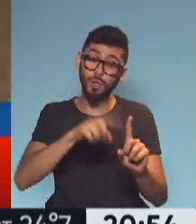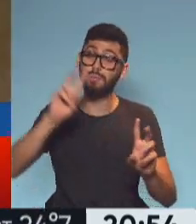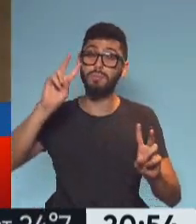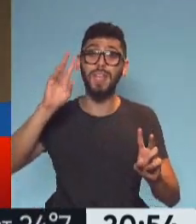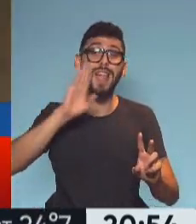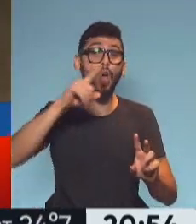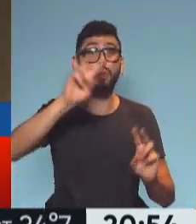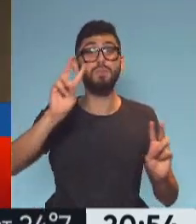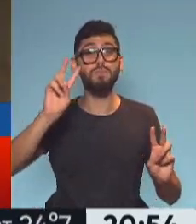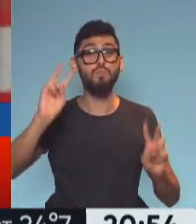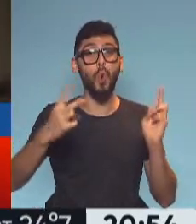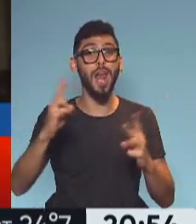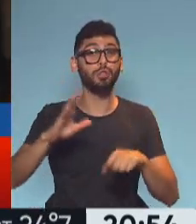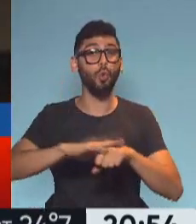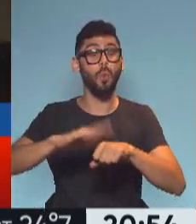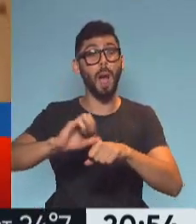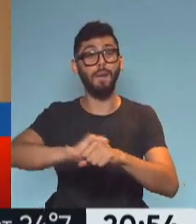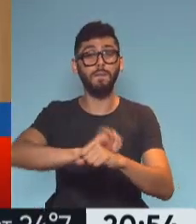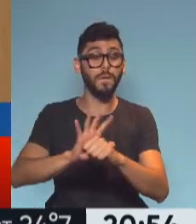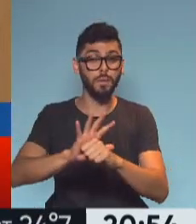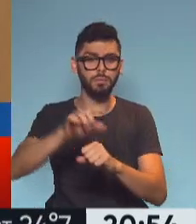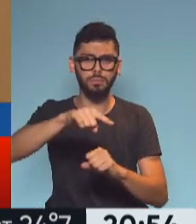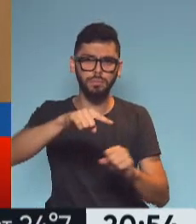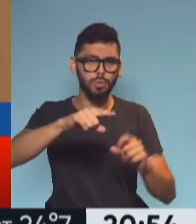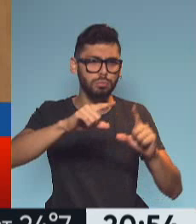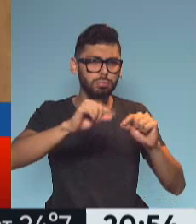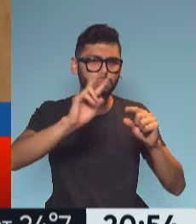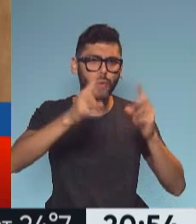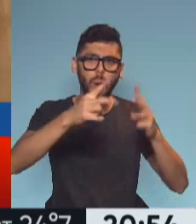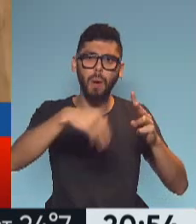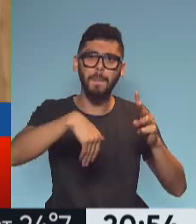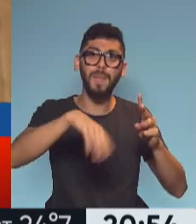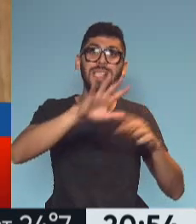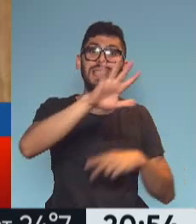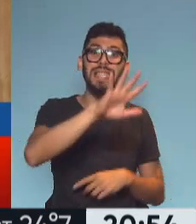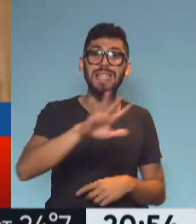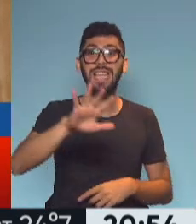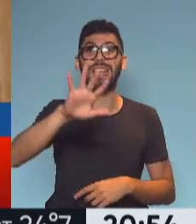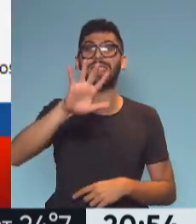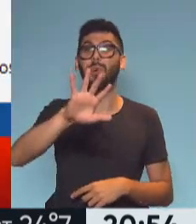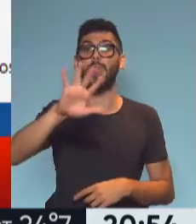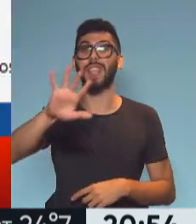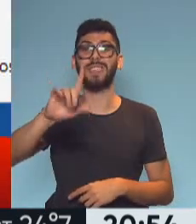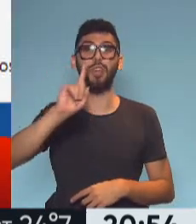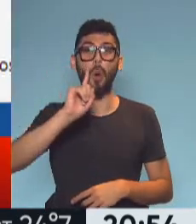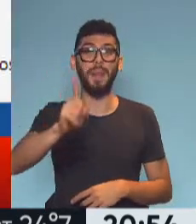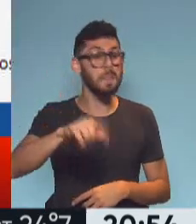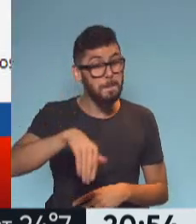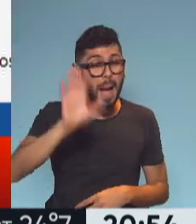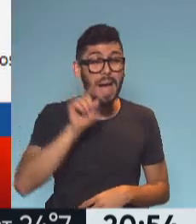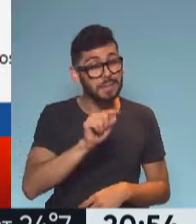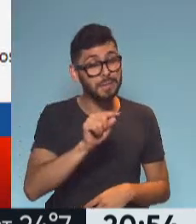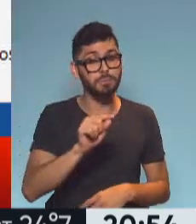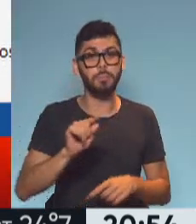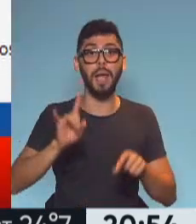en Estados Unidos por la COVID-19 supera las 555.000. En este contexto,